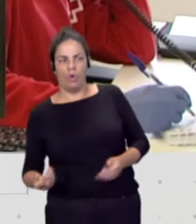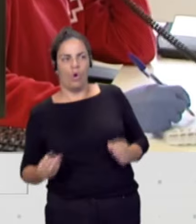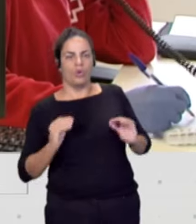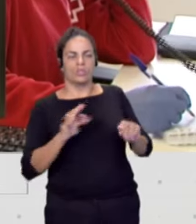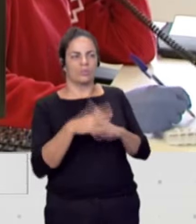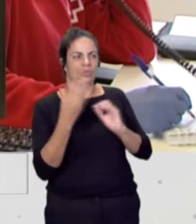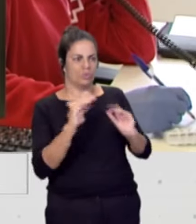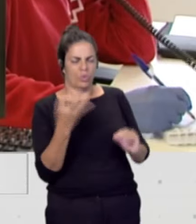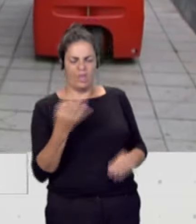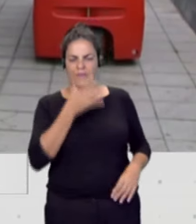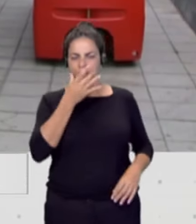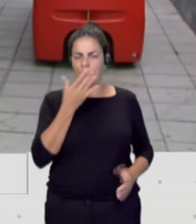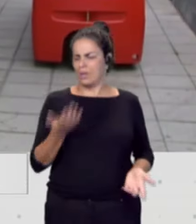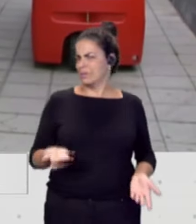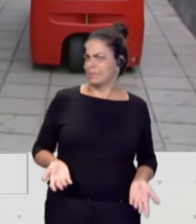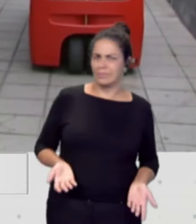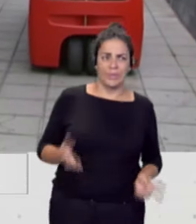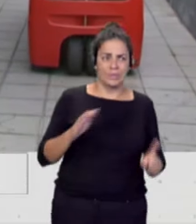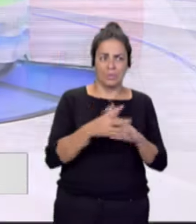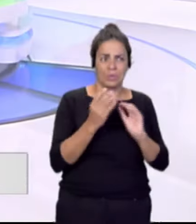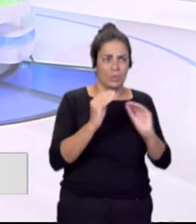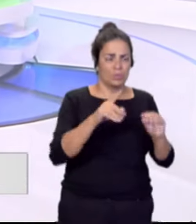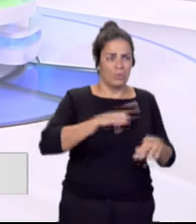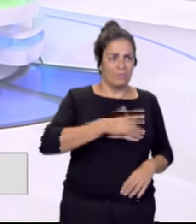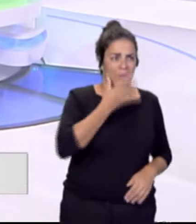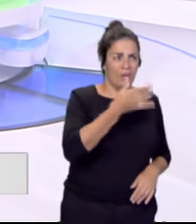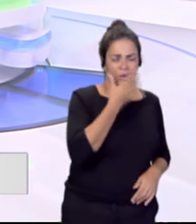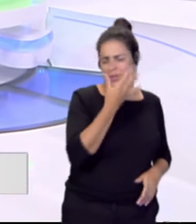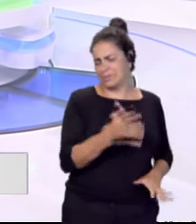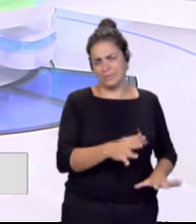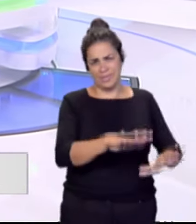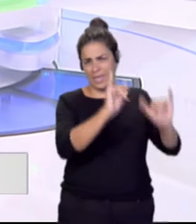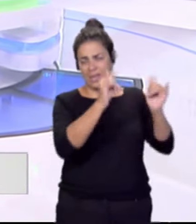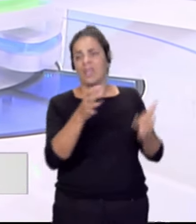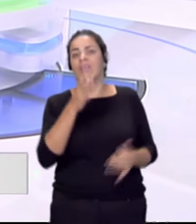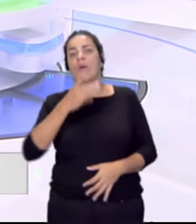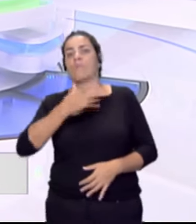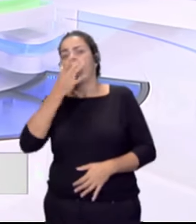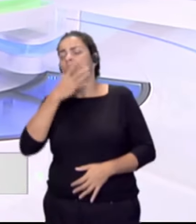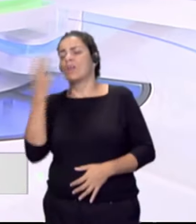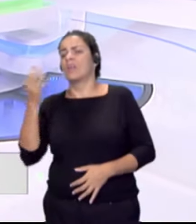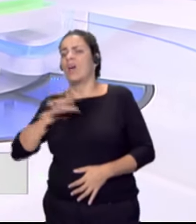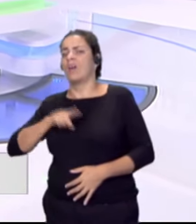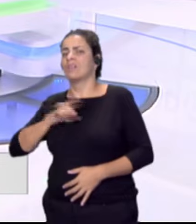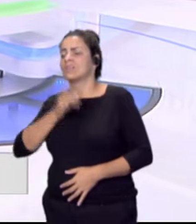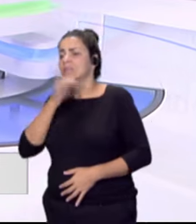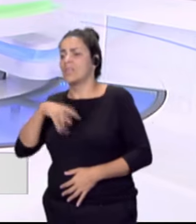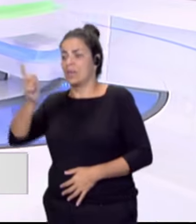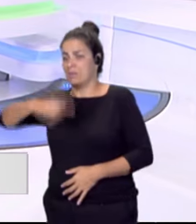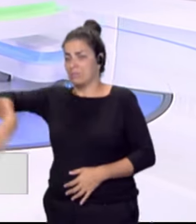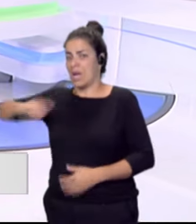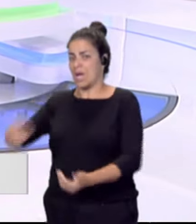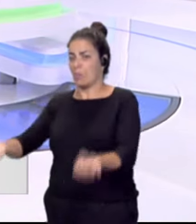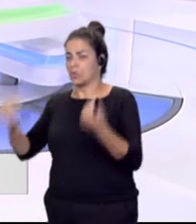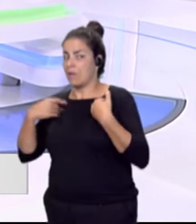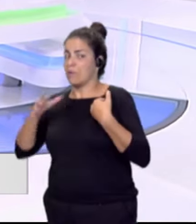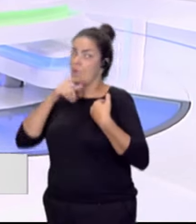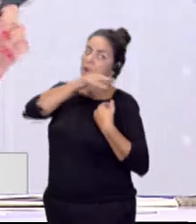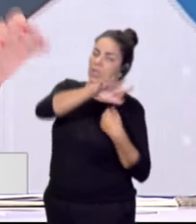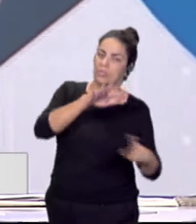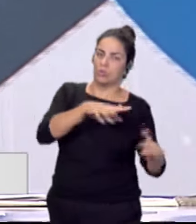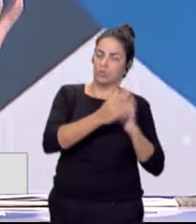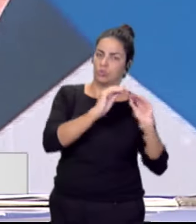su situación no es para avergonzarse. Quienes tienen que avergonzarse es quienes les han colocado en esa situación, no ellos. Este informe